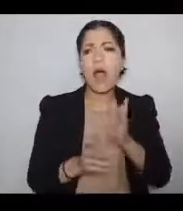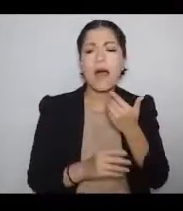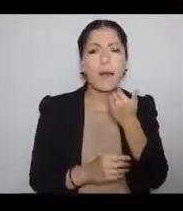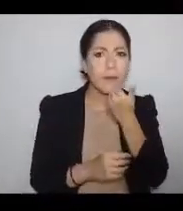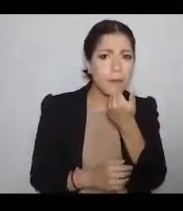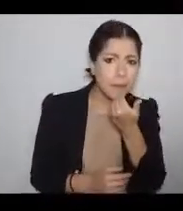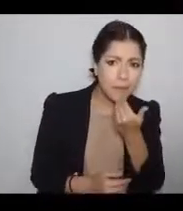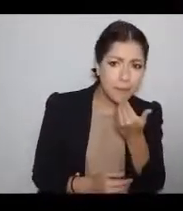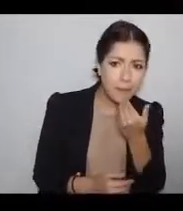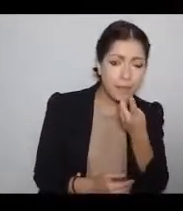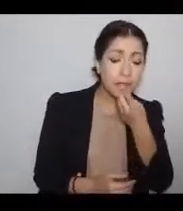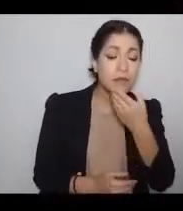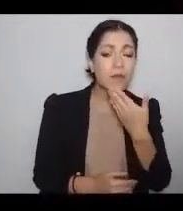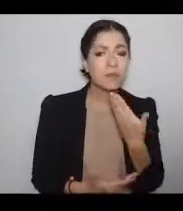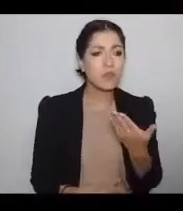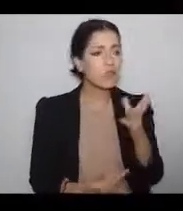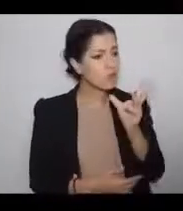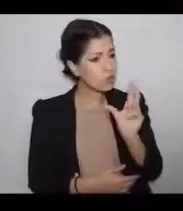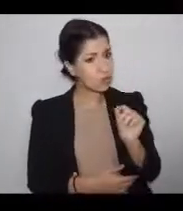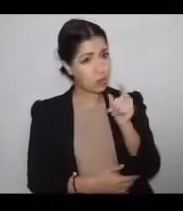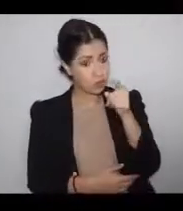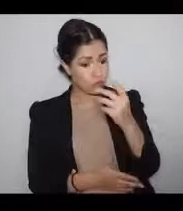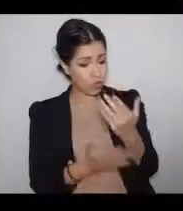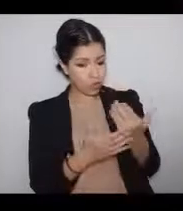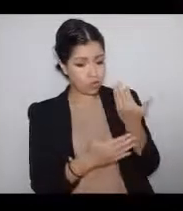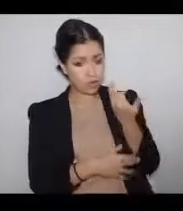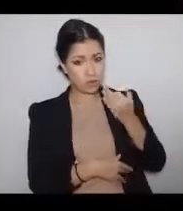tu traición.